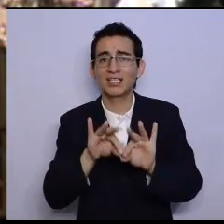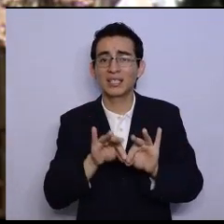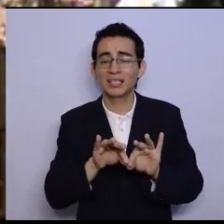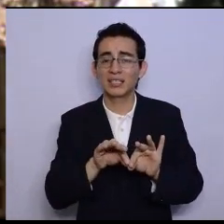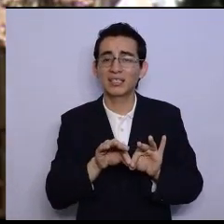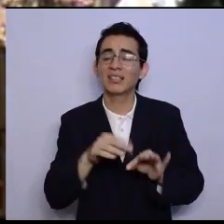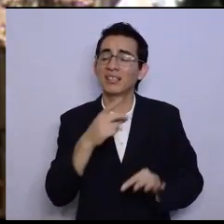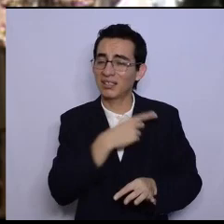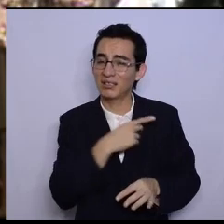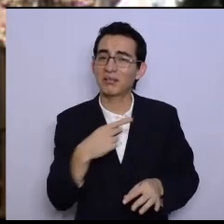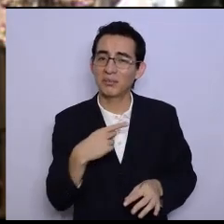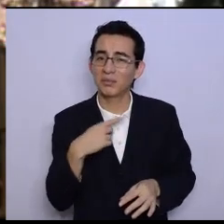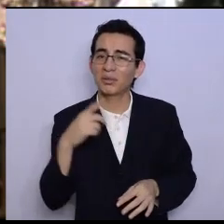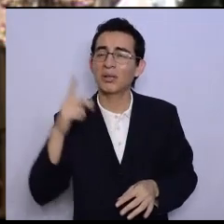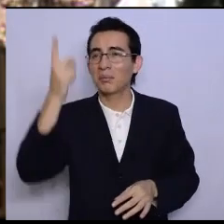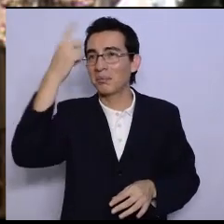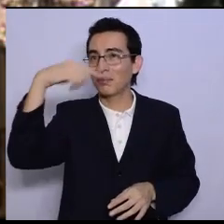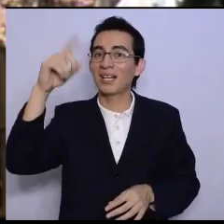para Dios